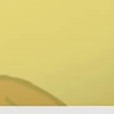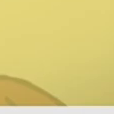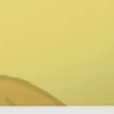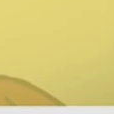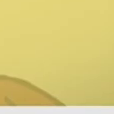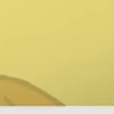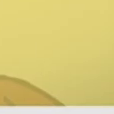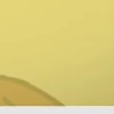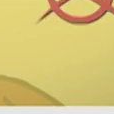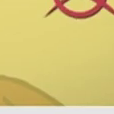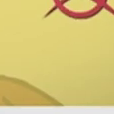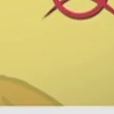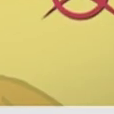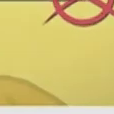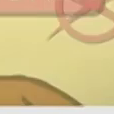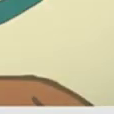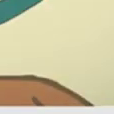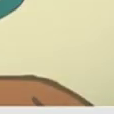Lejos el alcohol y el cigarro.